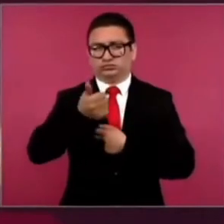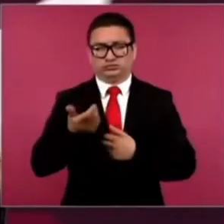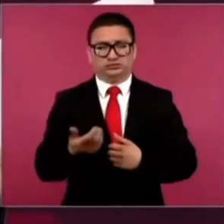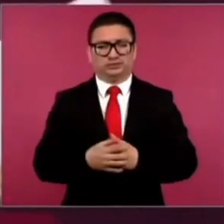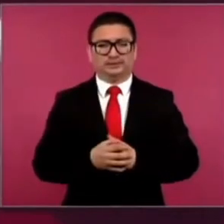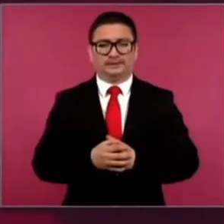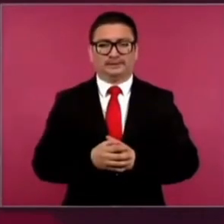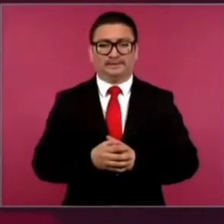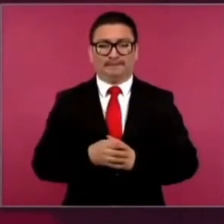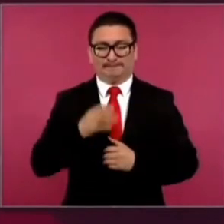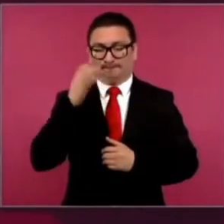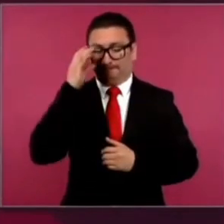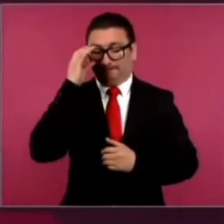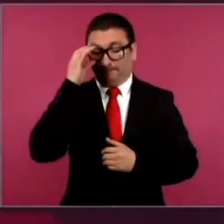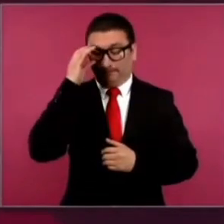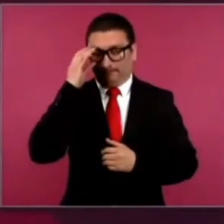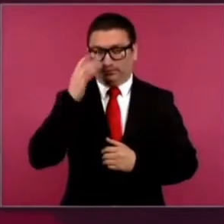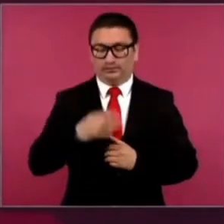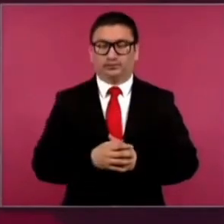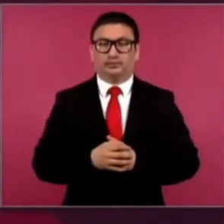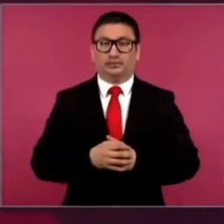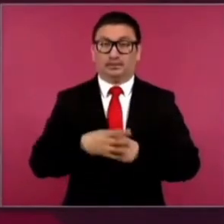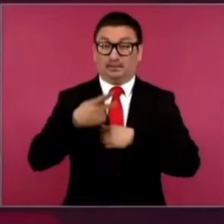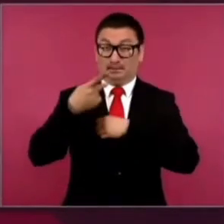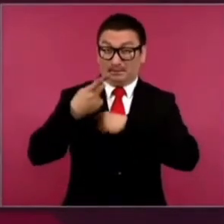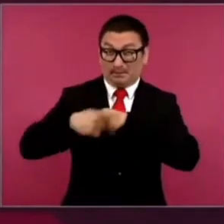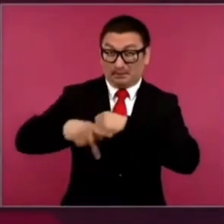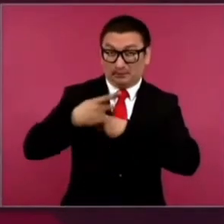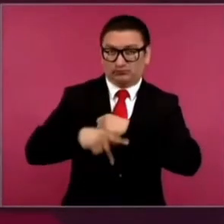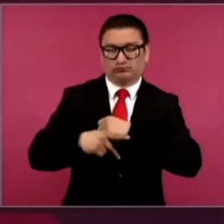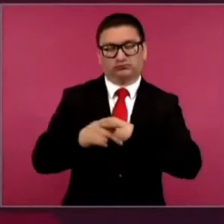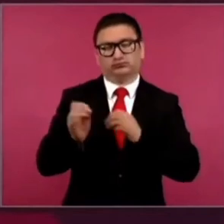que no hay ningún riesgo,